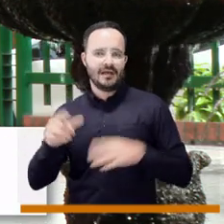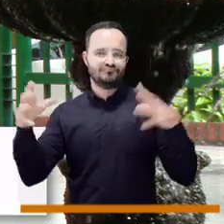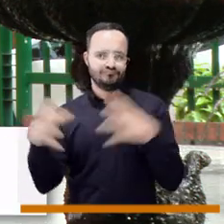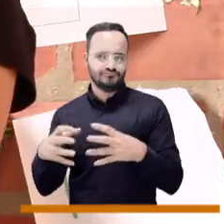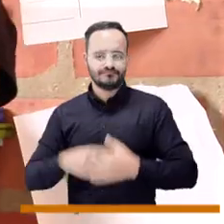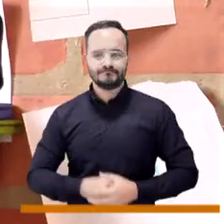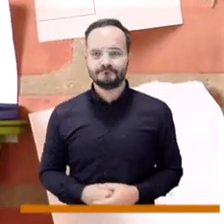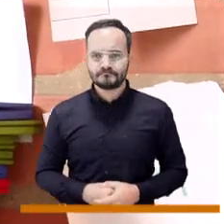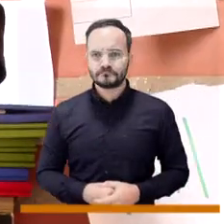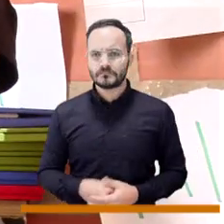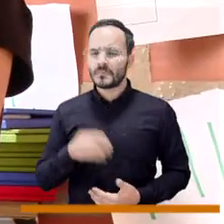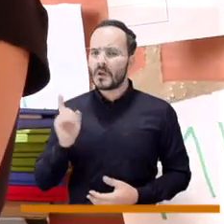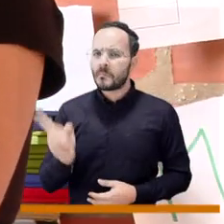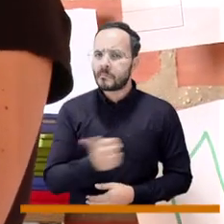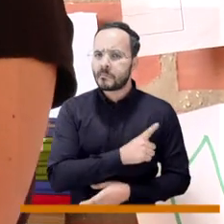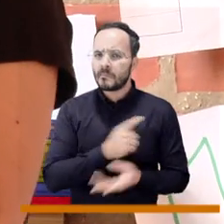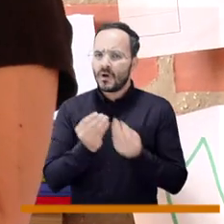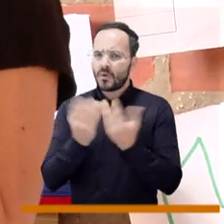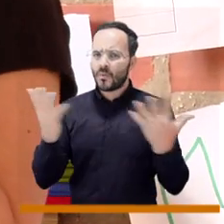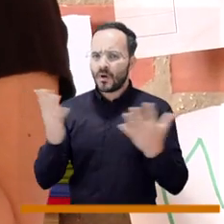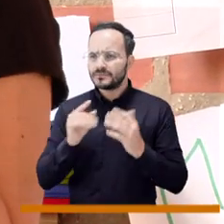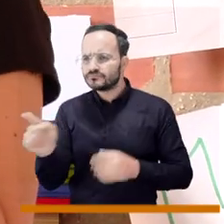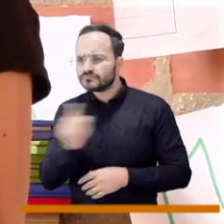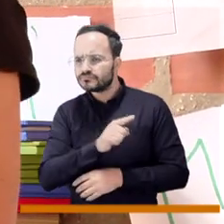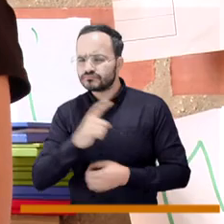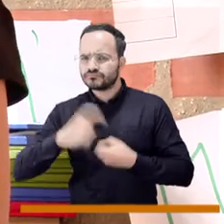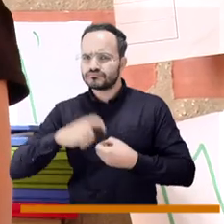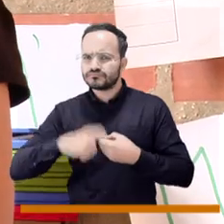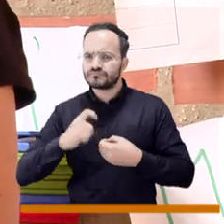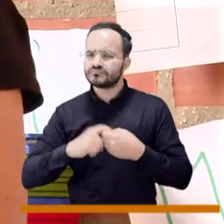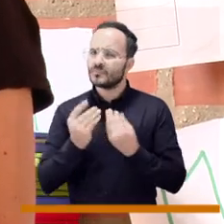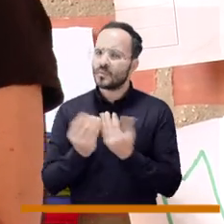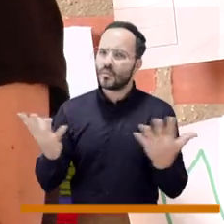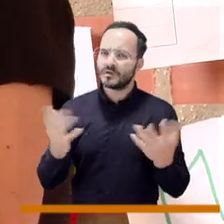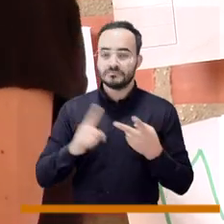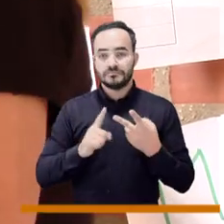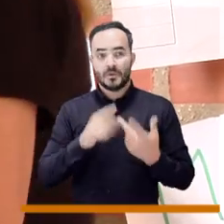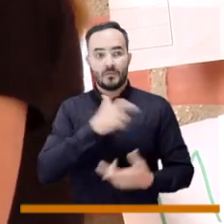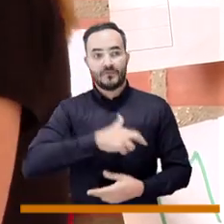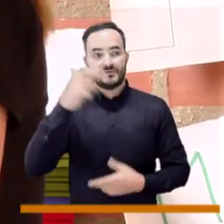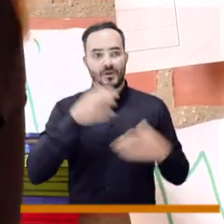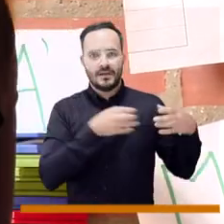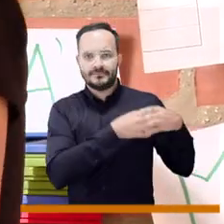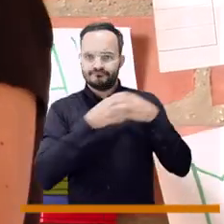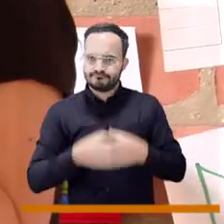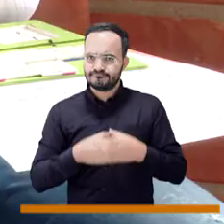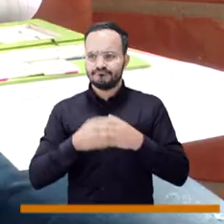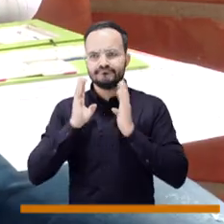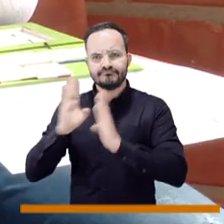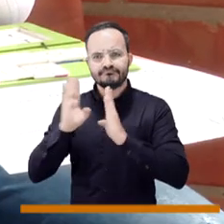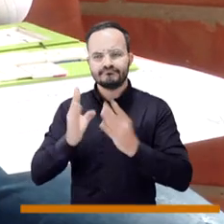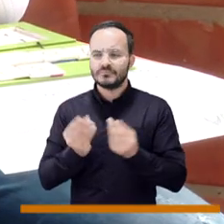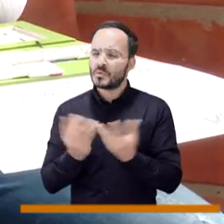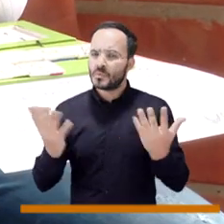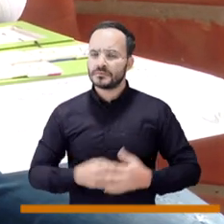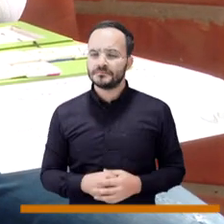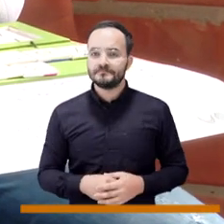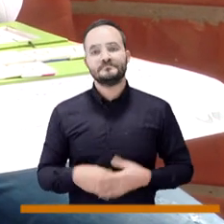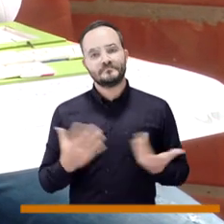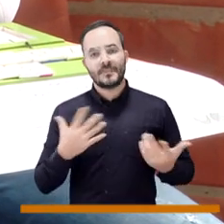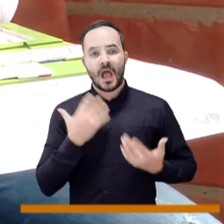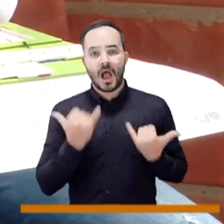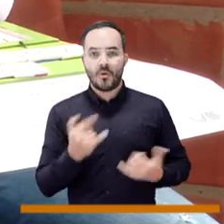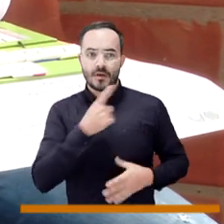que tengan dentro de la formación. ¿Cuántas personas están atendiendo en este momento y qué equipo humano es necesario para poder suplir sus